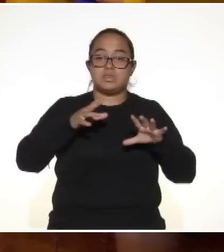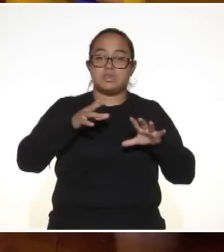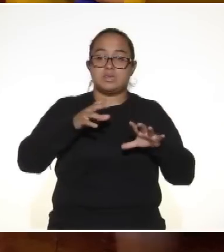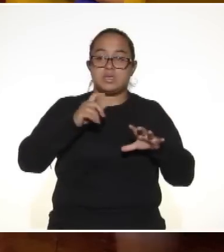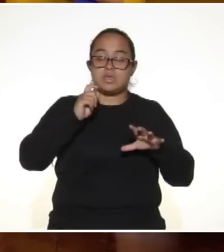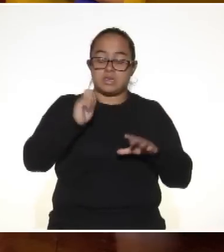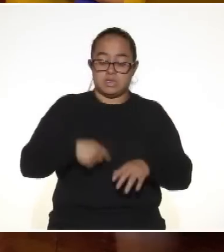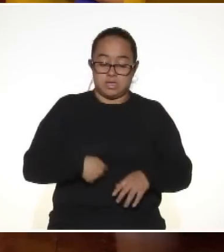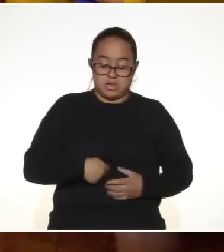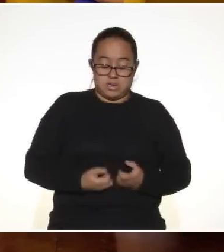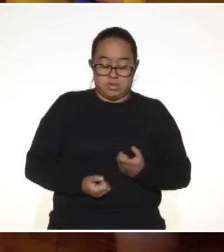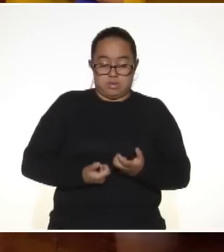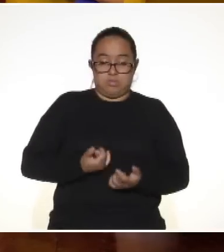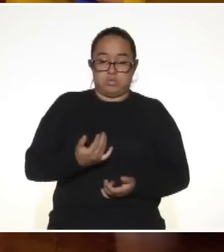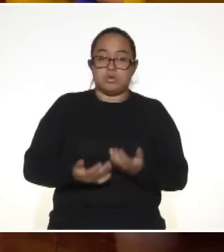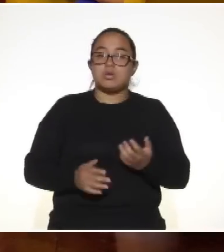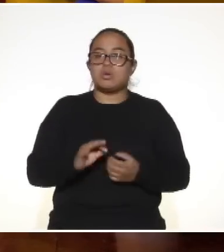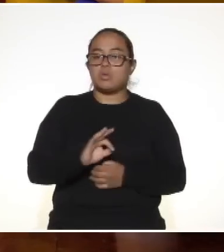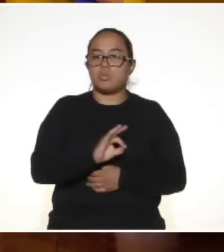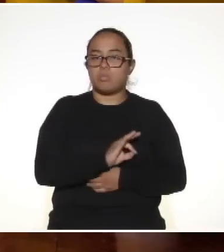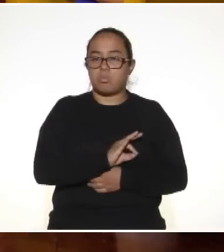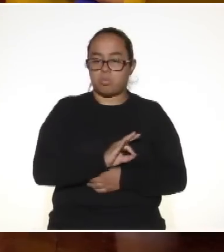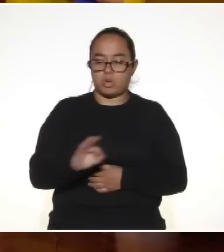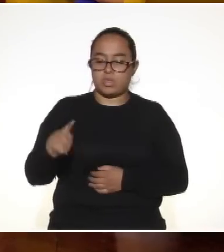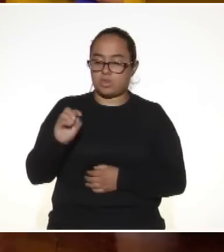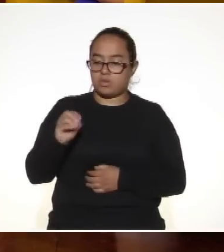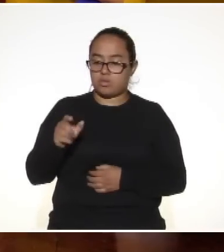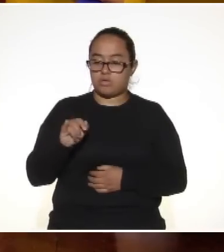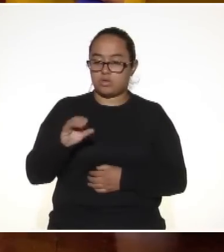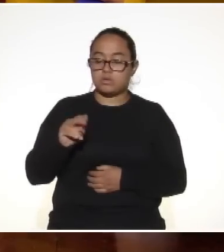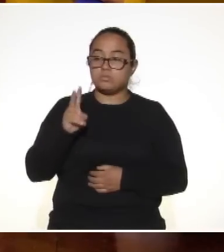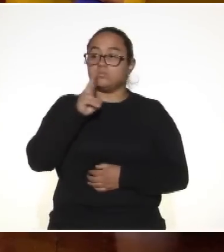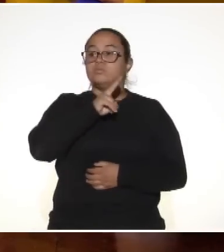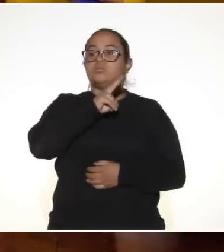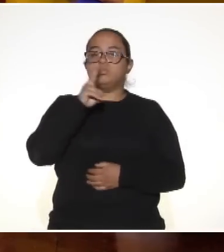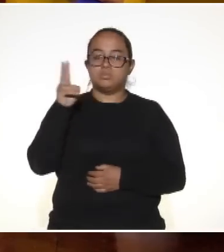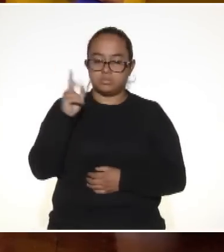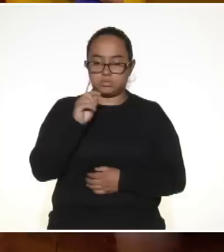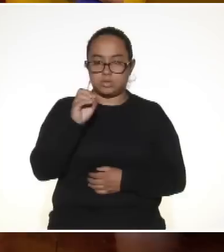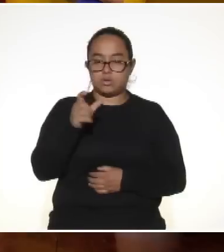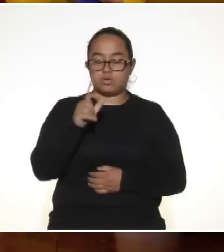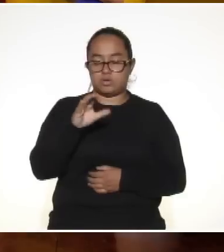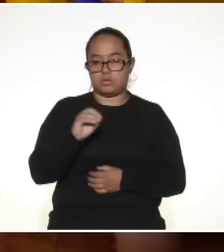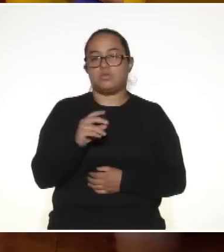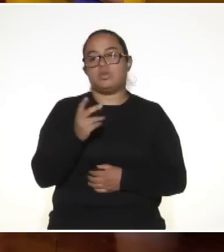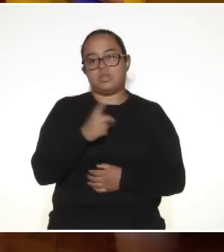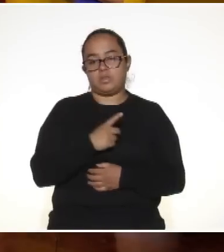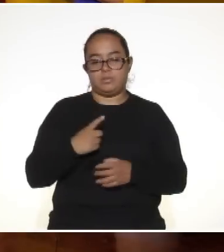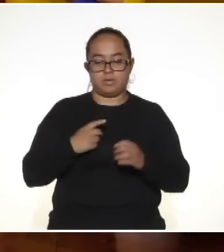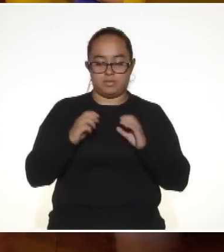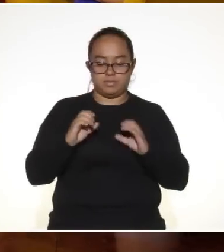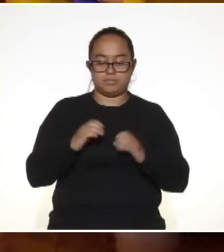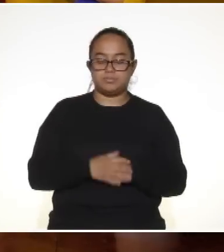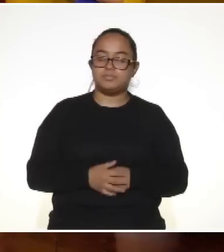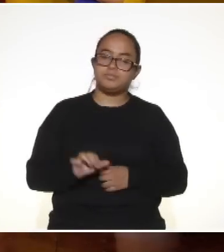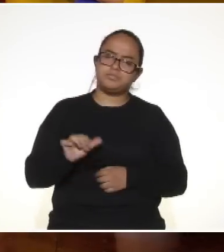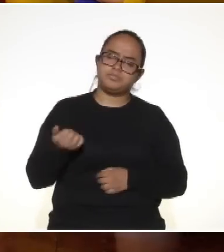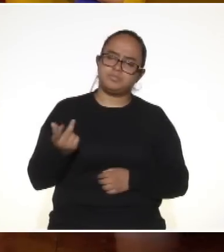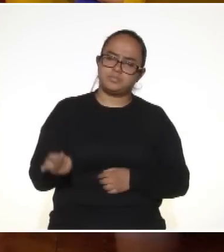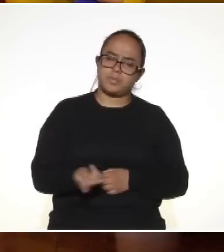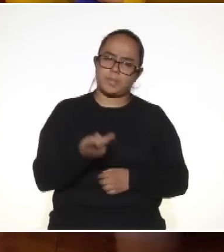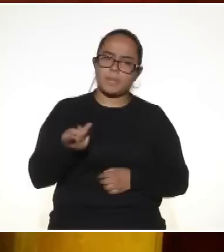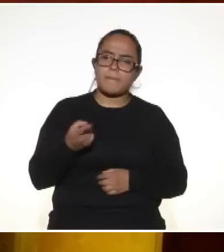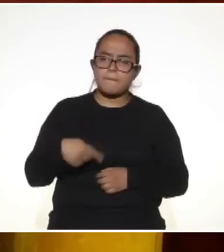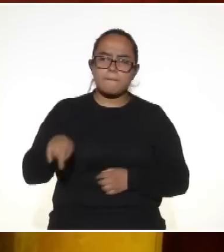del estómago y pueden generar sustancias tóxicas a la respiración. Entonces, cuidado con eso también. Wow. También nos preguntaban que